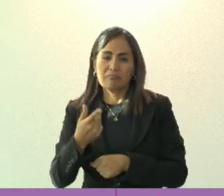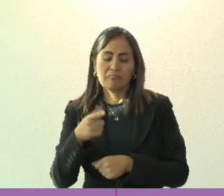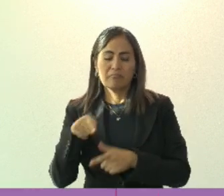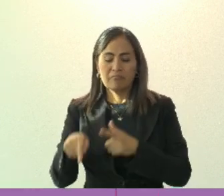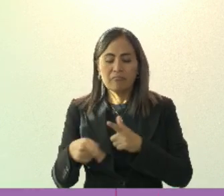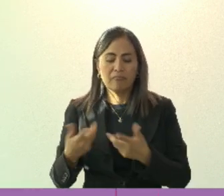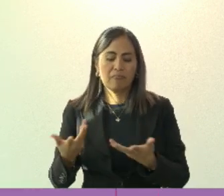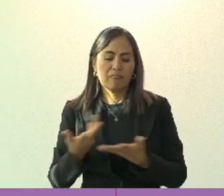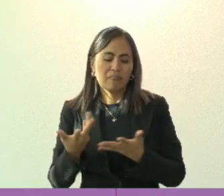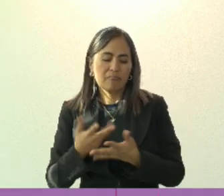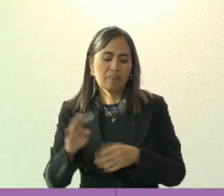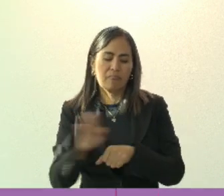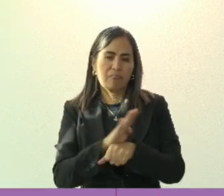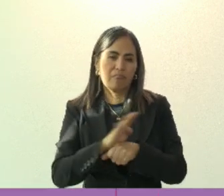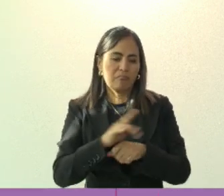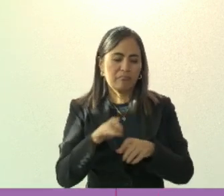retazos.